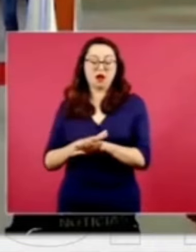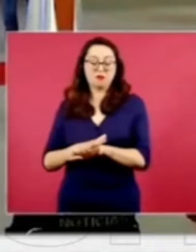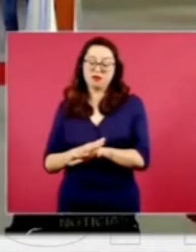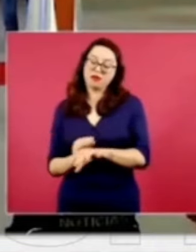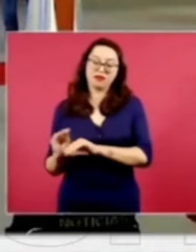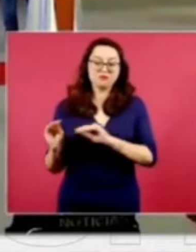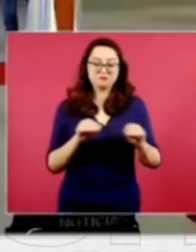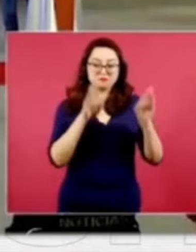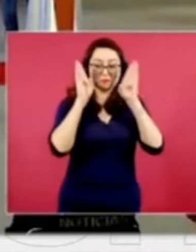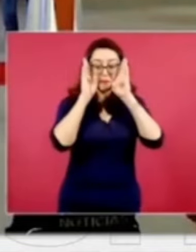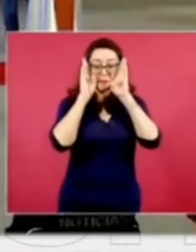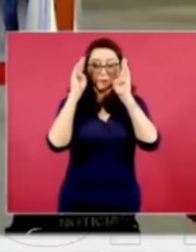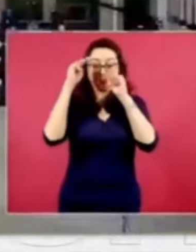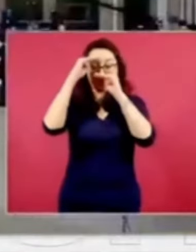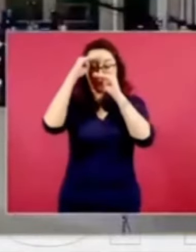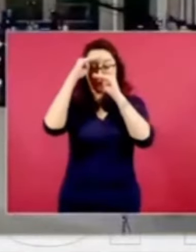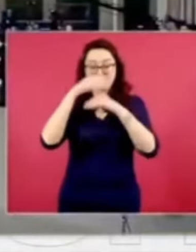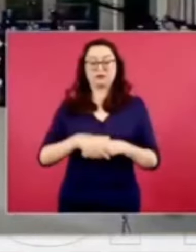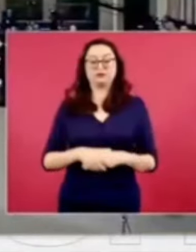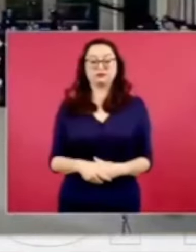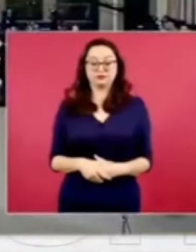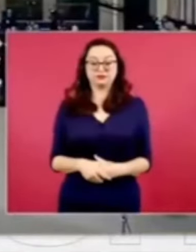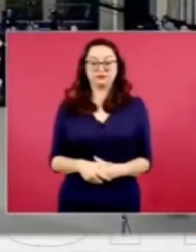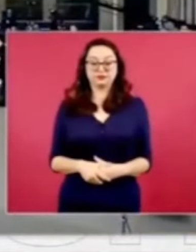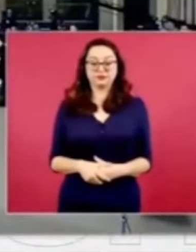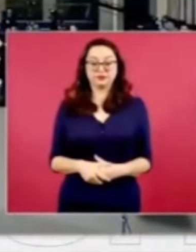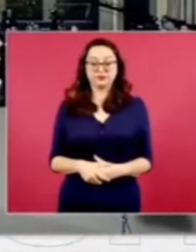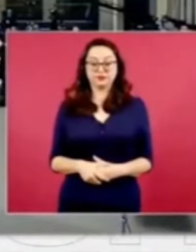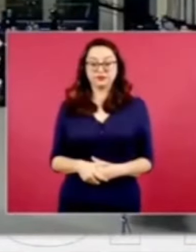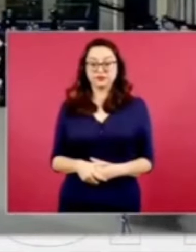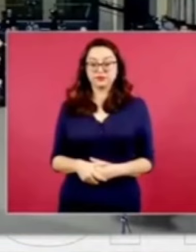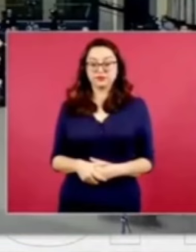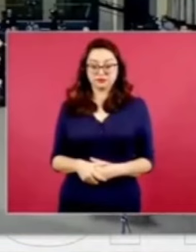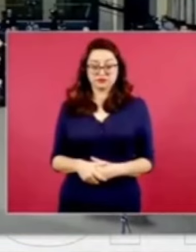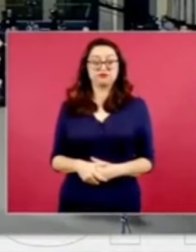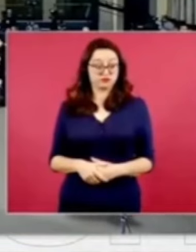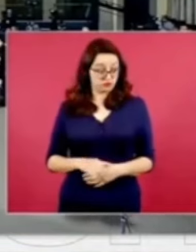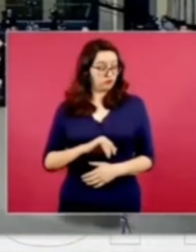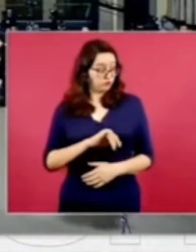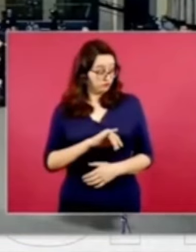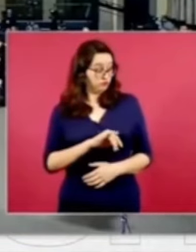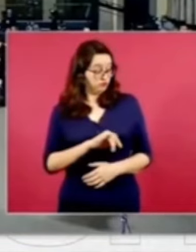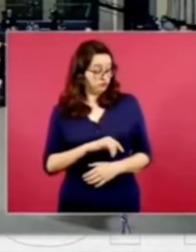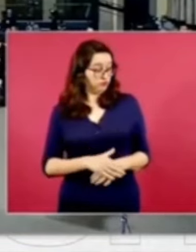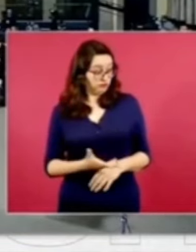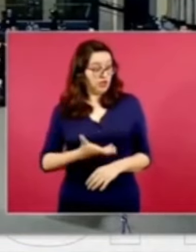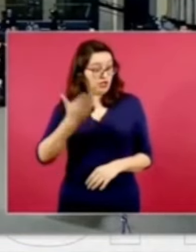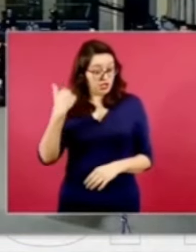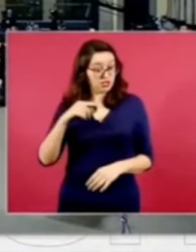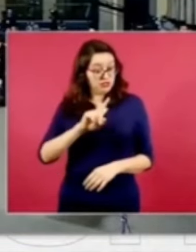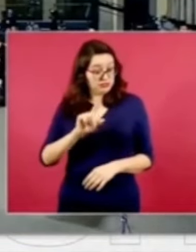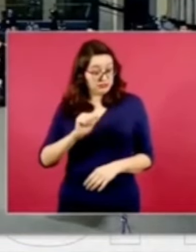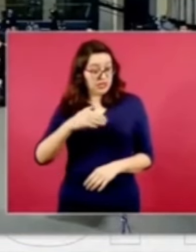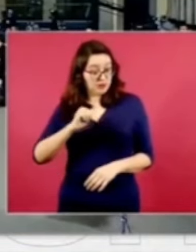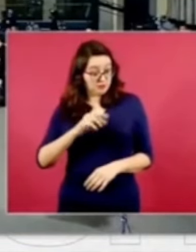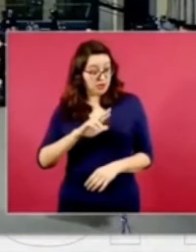¿eh? Samarripa, sí, el del Reforma, fue miembro del Partido Comunista, ¿no?, activísimo,